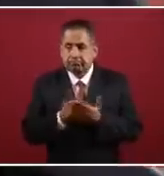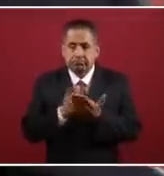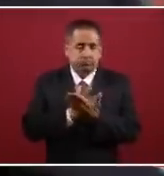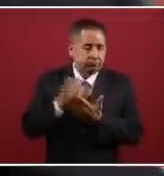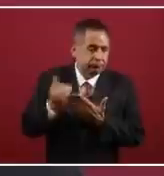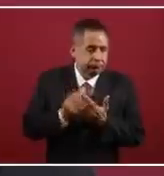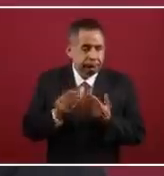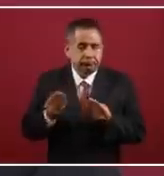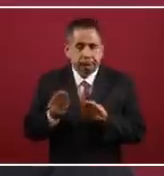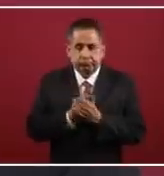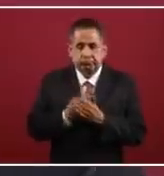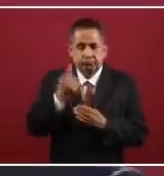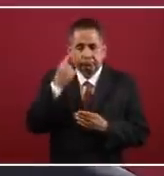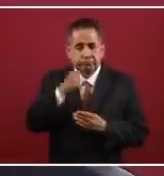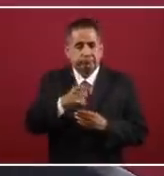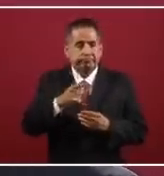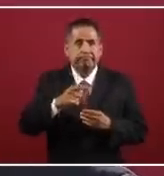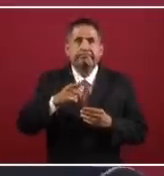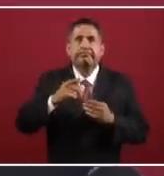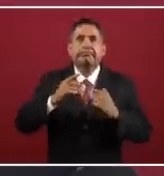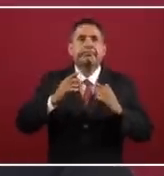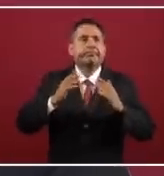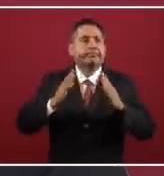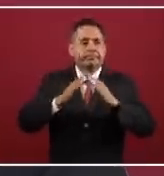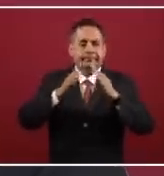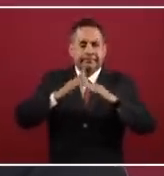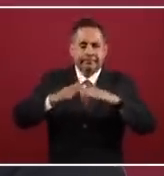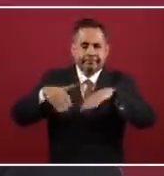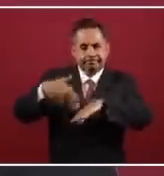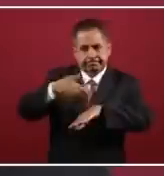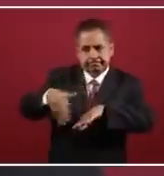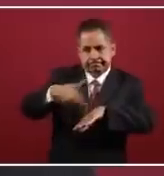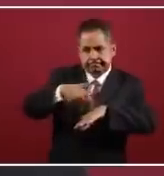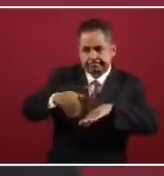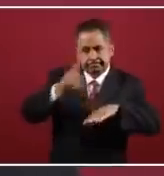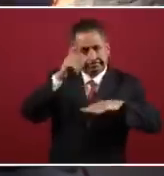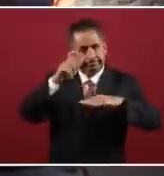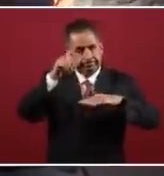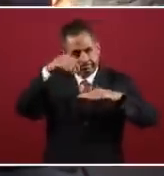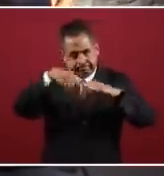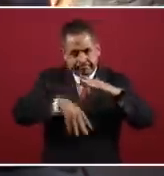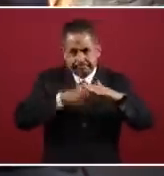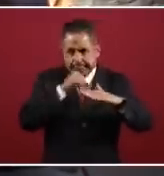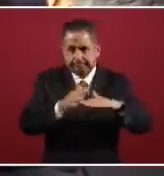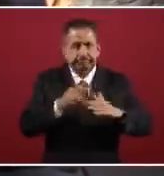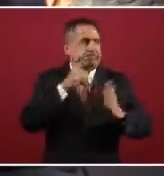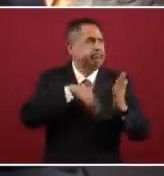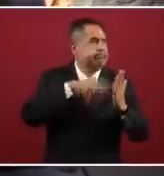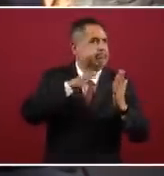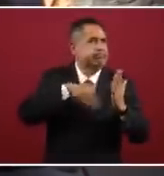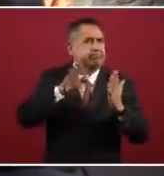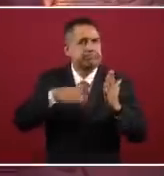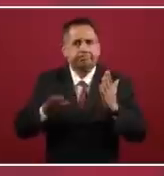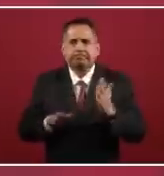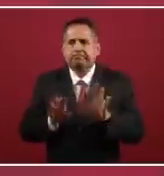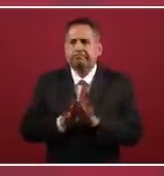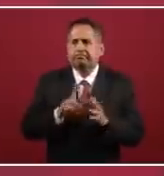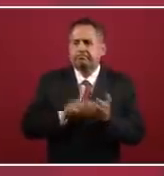proyectos para impermeabilizar, para pintar,